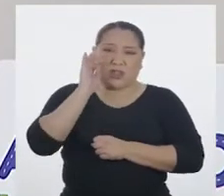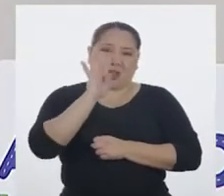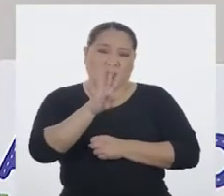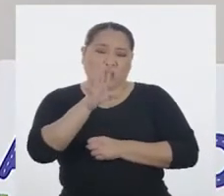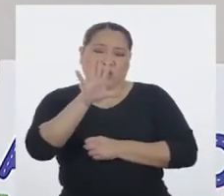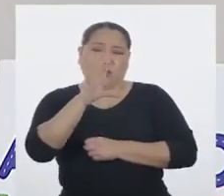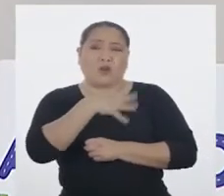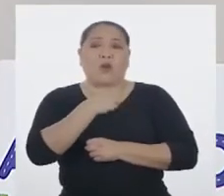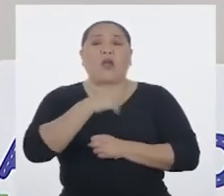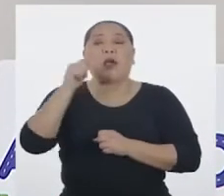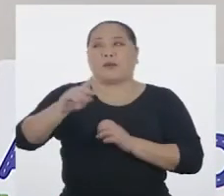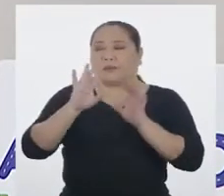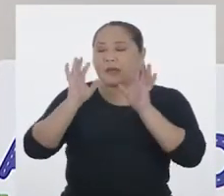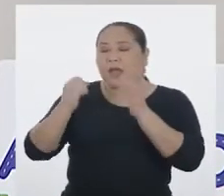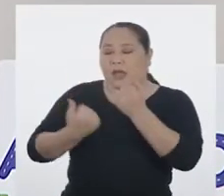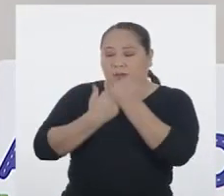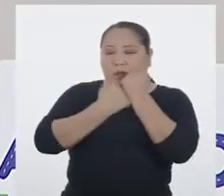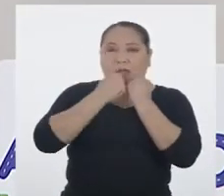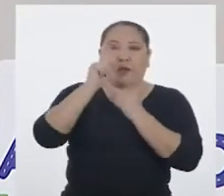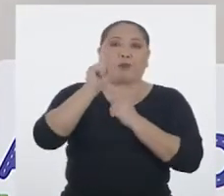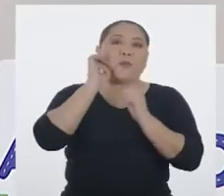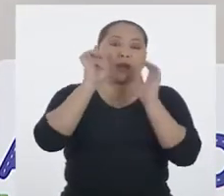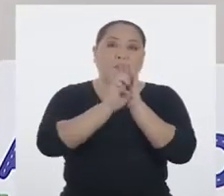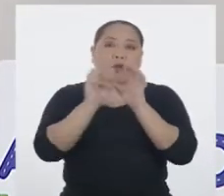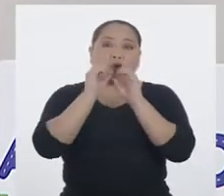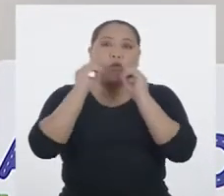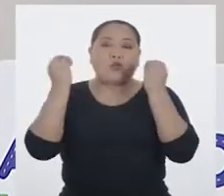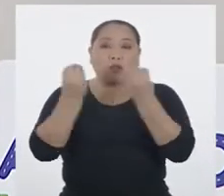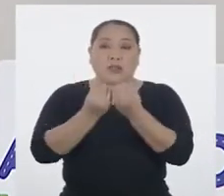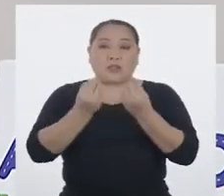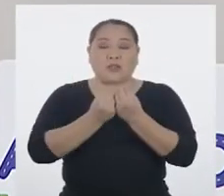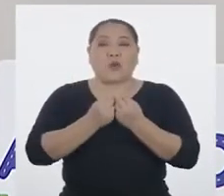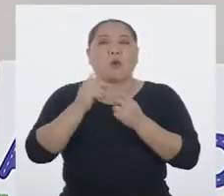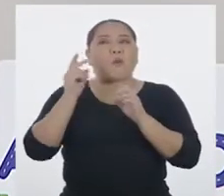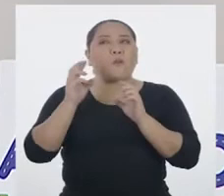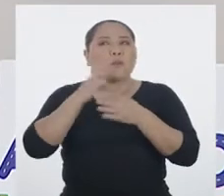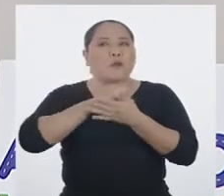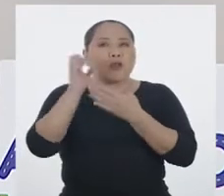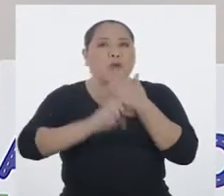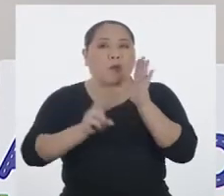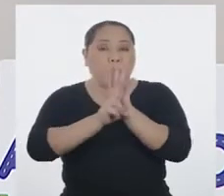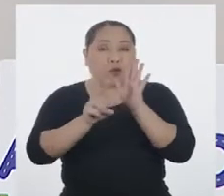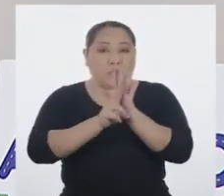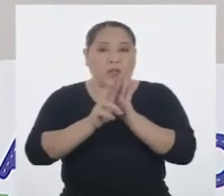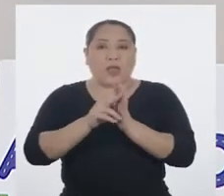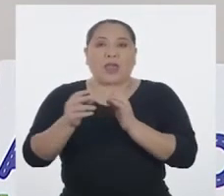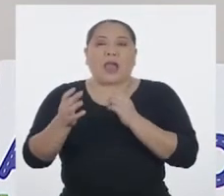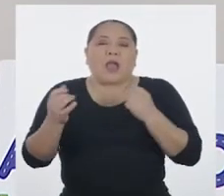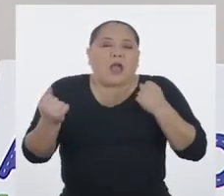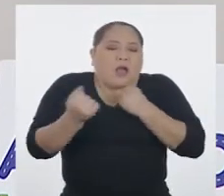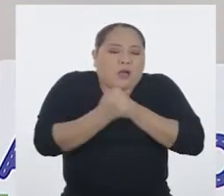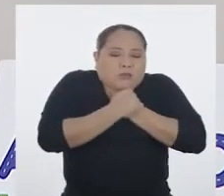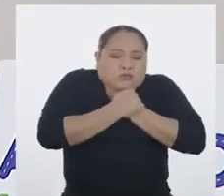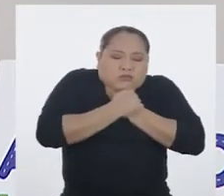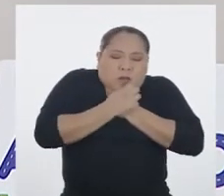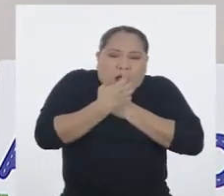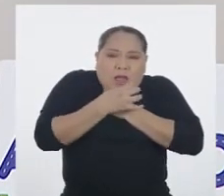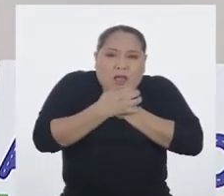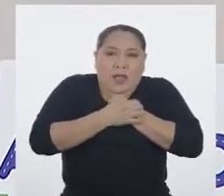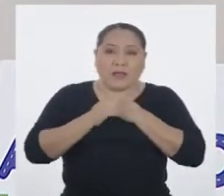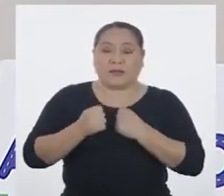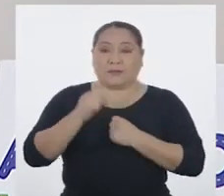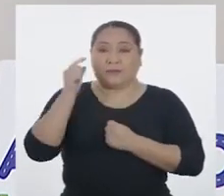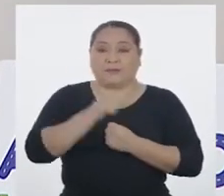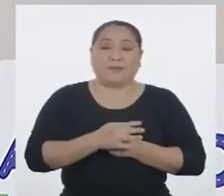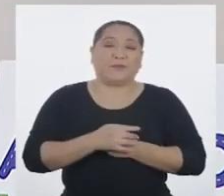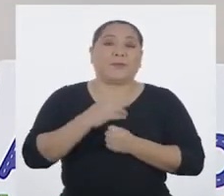Seamos solidarios. Por ejemplo, hay una organización que tiene un programa de voluntariado llamado Abrigo Pendiente, al que las personas